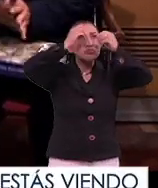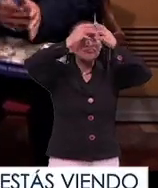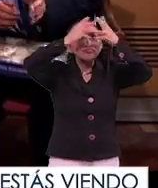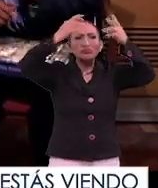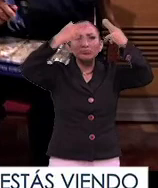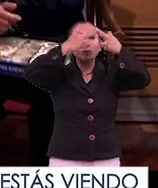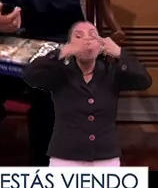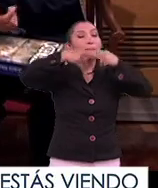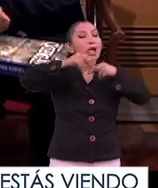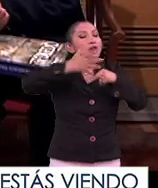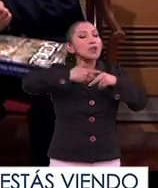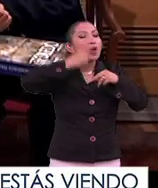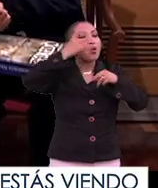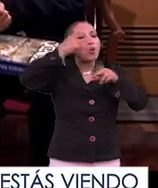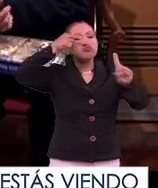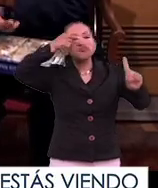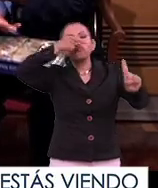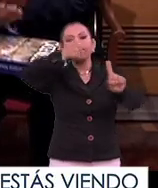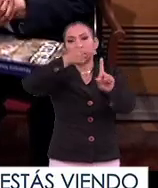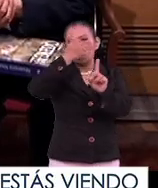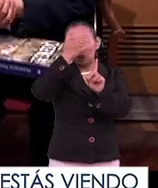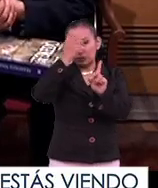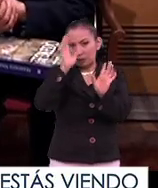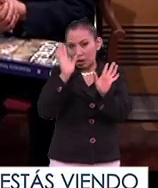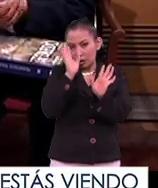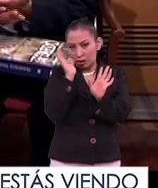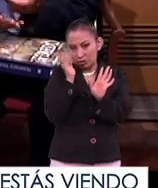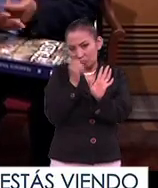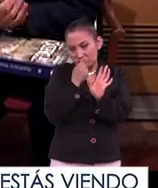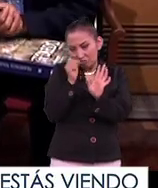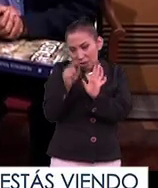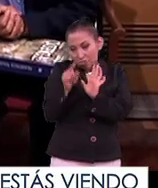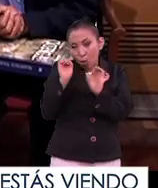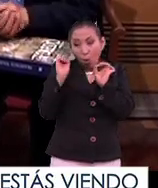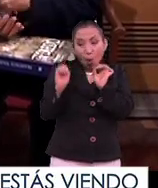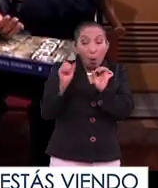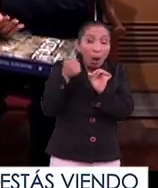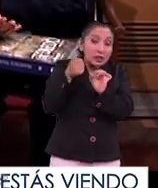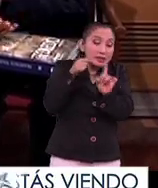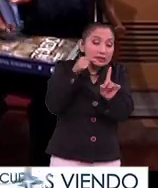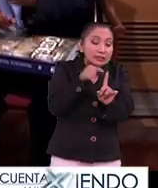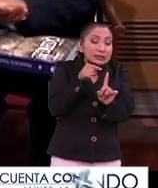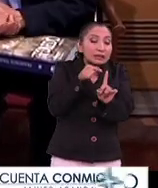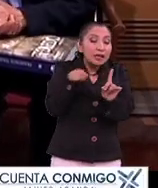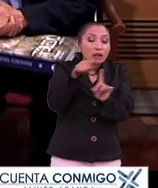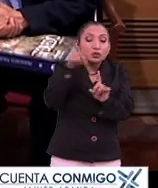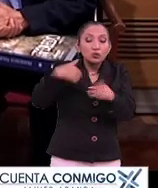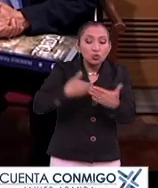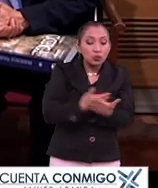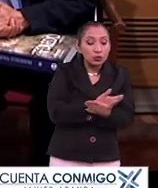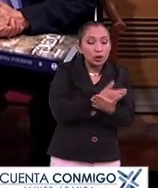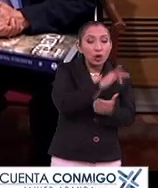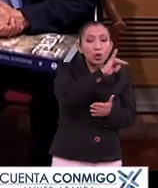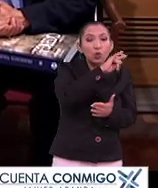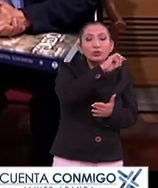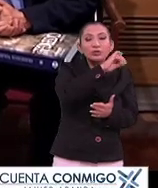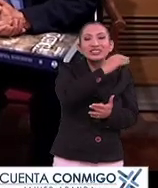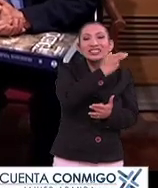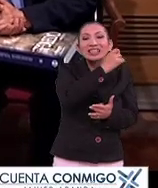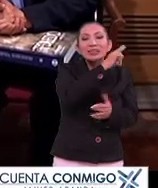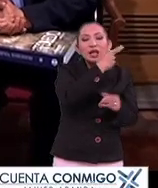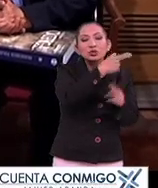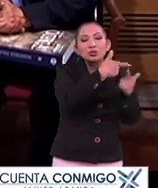prolija, pero crea un centro, no sé si es un lugar común o es en realidad así, que es su origen, Juchitán,